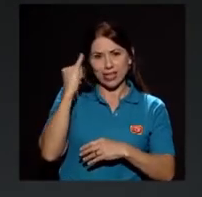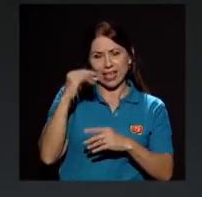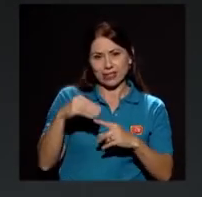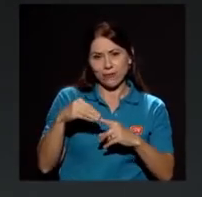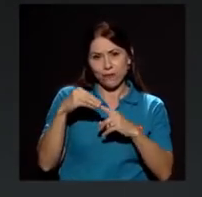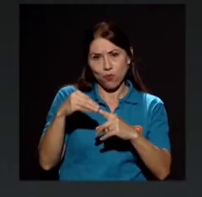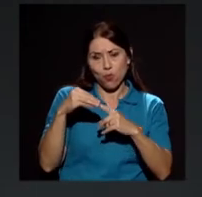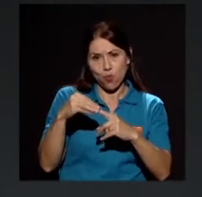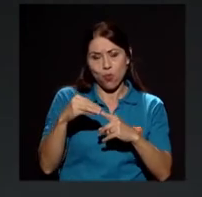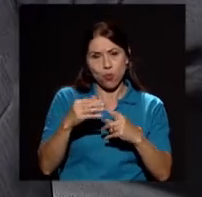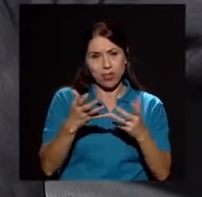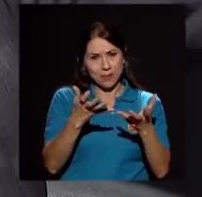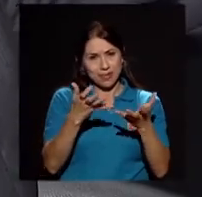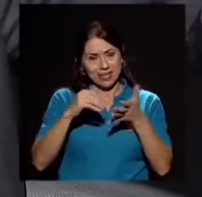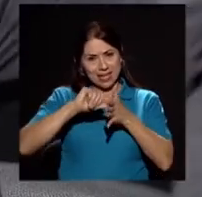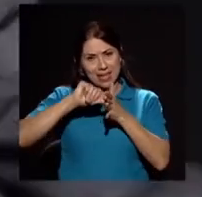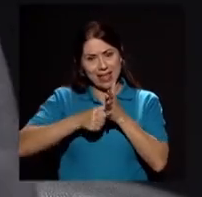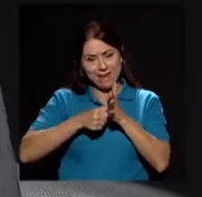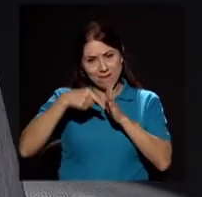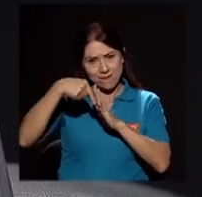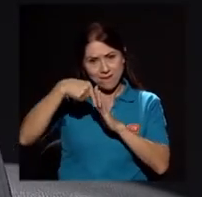enfatizar sé